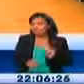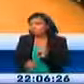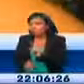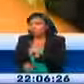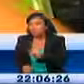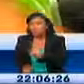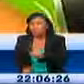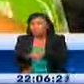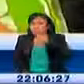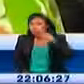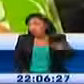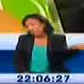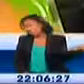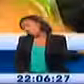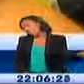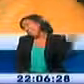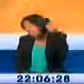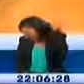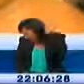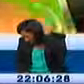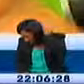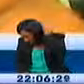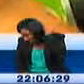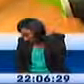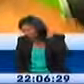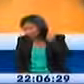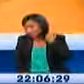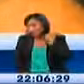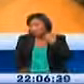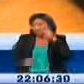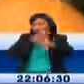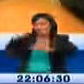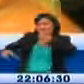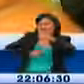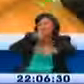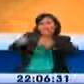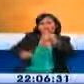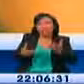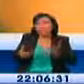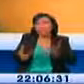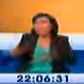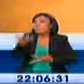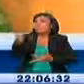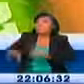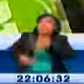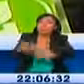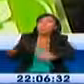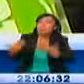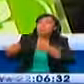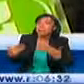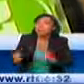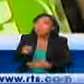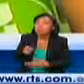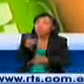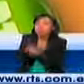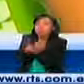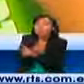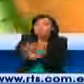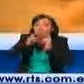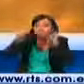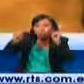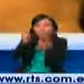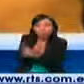me da un golpe en la nuca y me dice, vieja, esto es un asalto, y dice, ten cuidado con estar